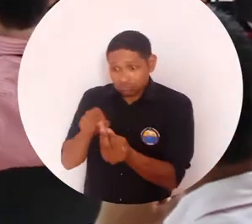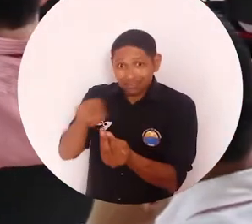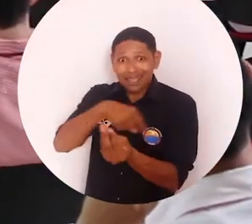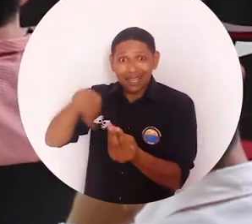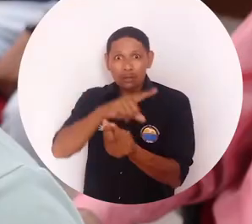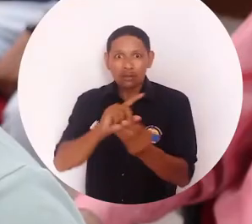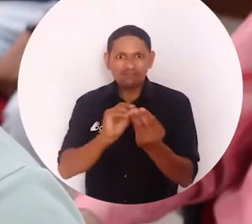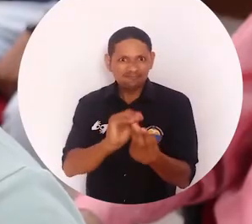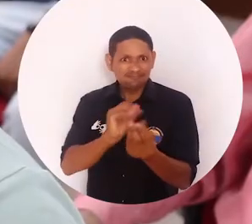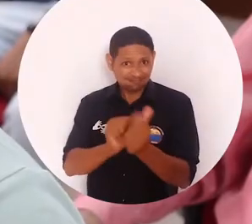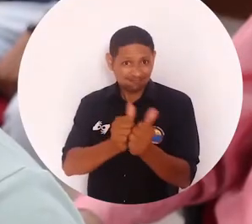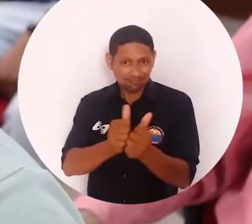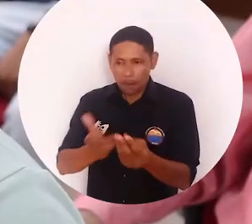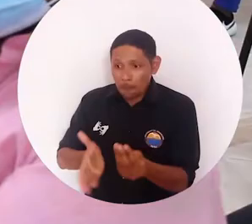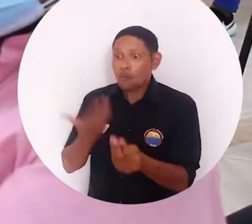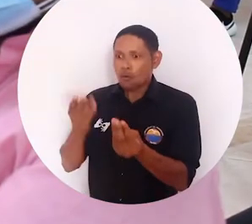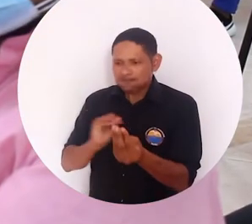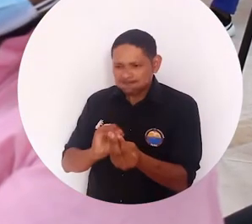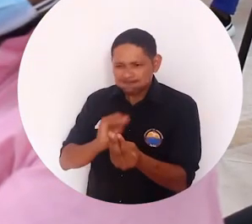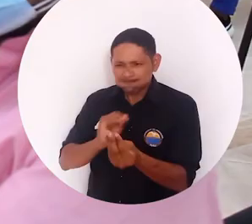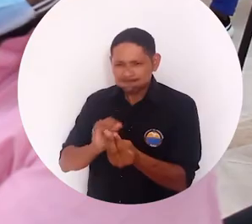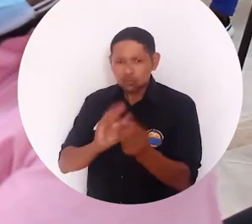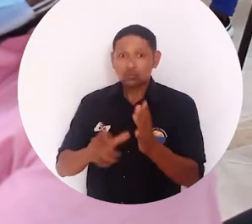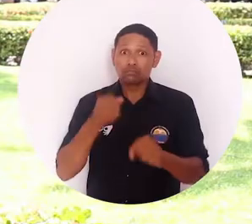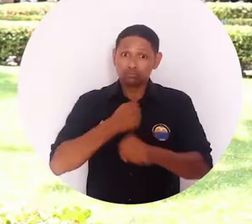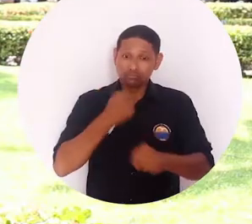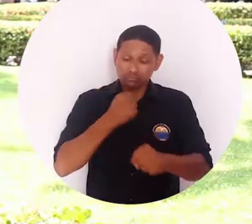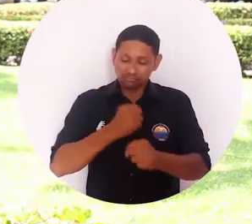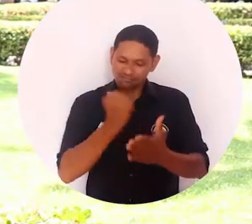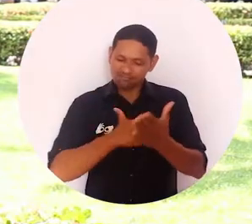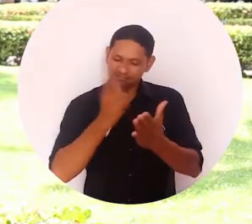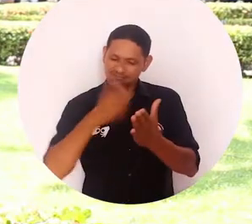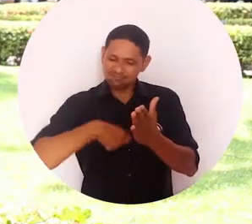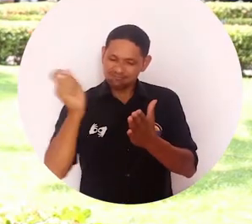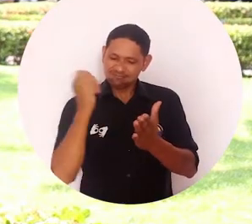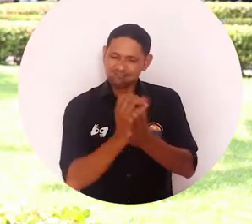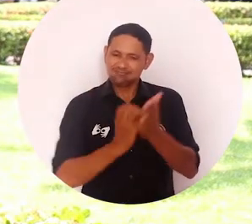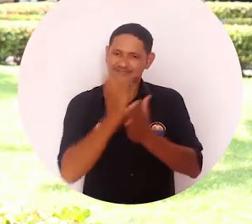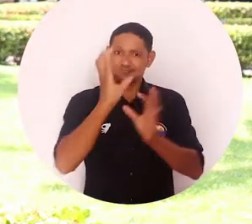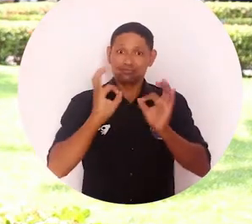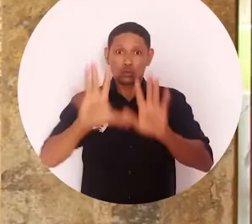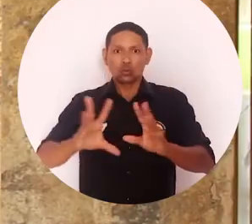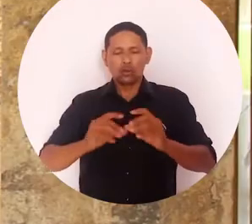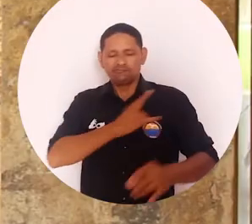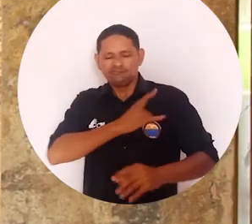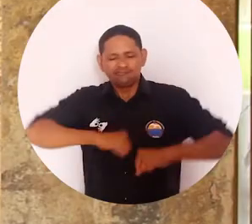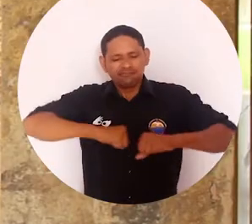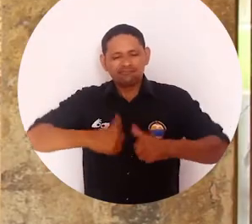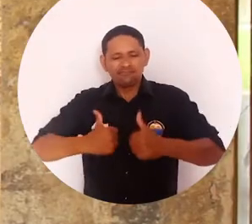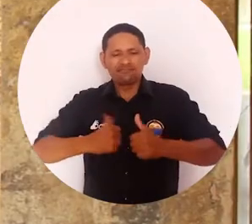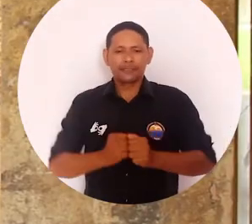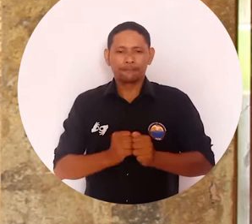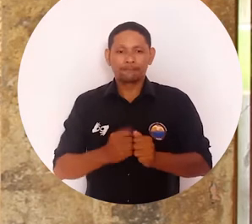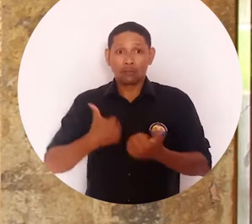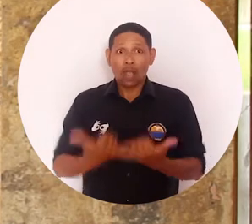y de cualificar sus trabajos para que, por ende, pues, pueda ser un mejor producto que se desarrolle acá en la universidad. Pues el desarrollo